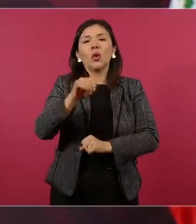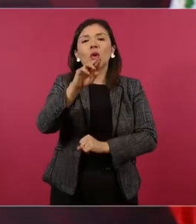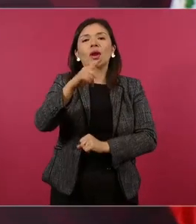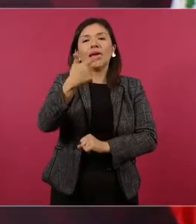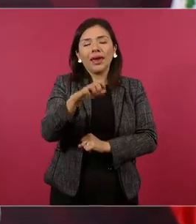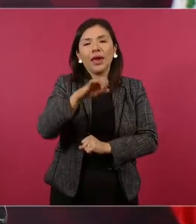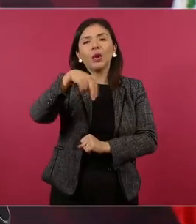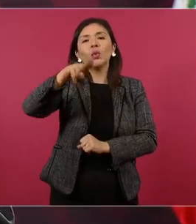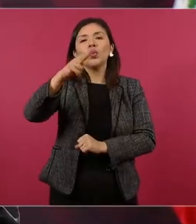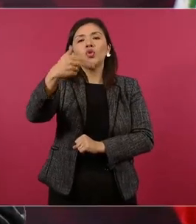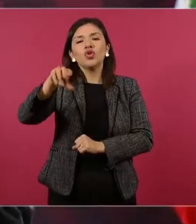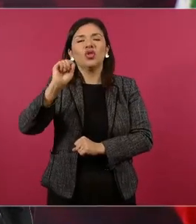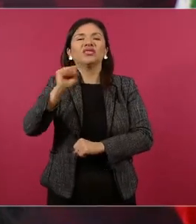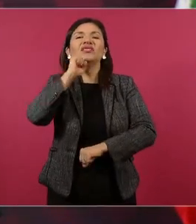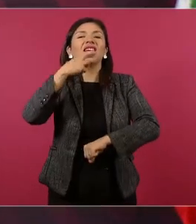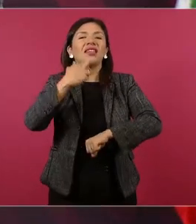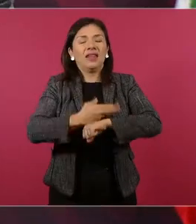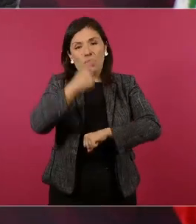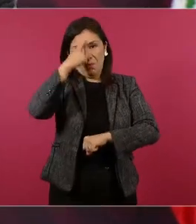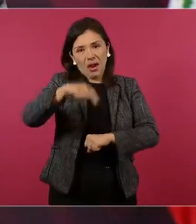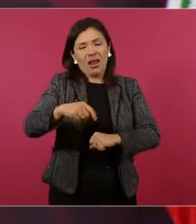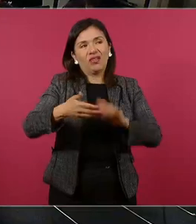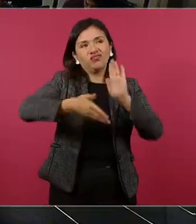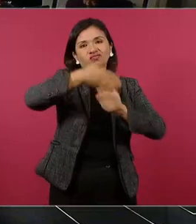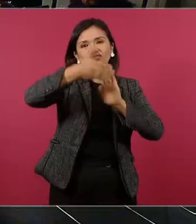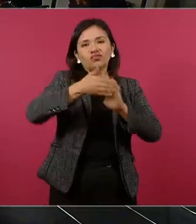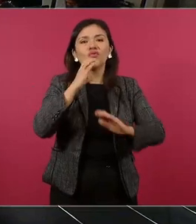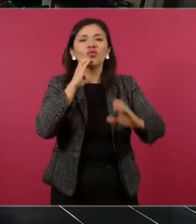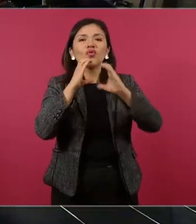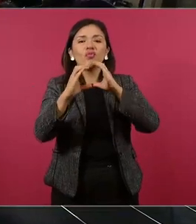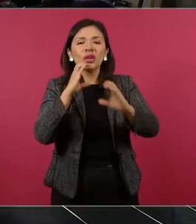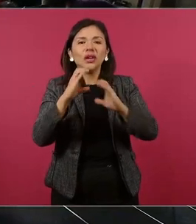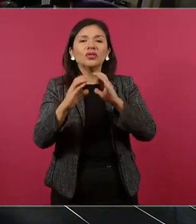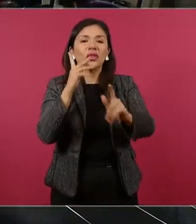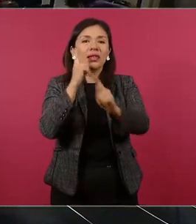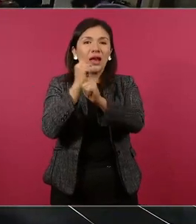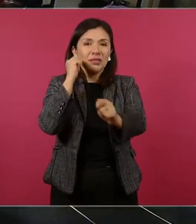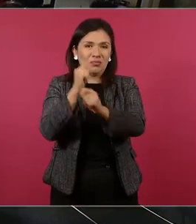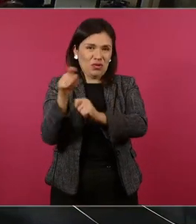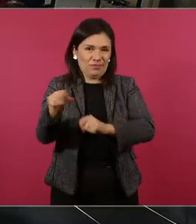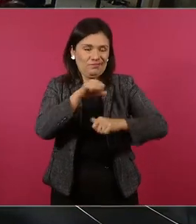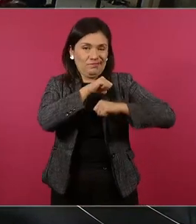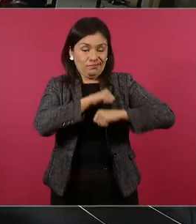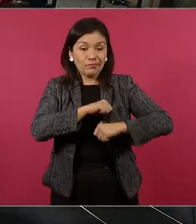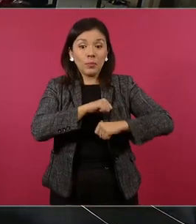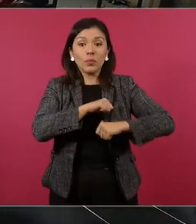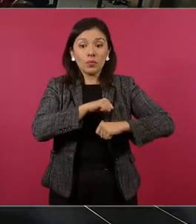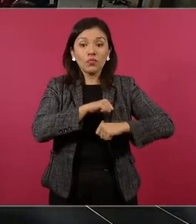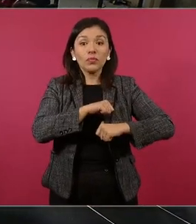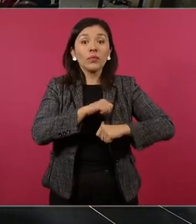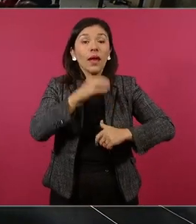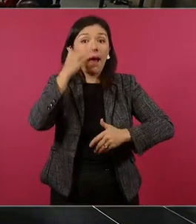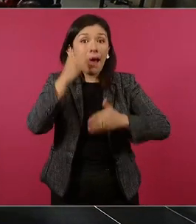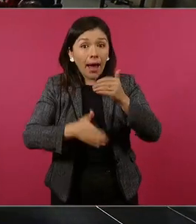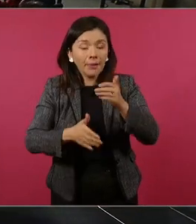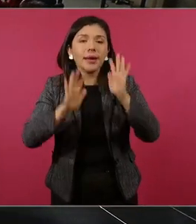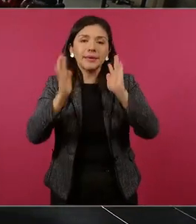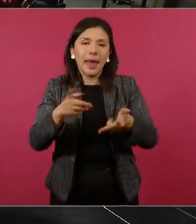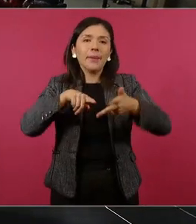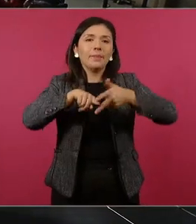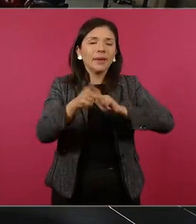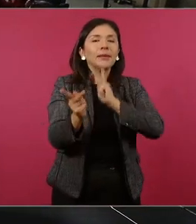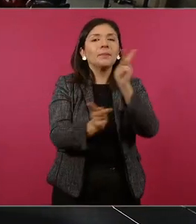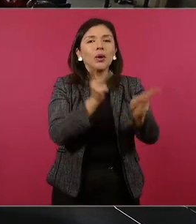Lara que es el secretario de infraestructura Comunicaciones y Transporte pues ya abrimos para preguntas